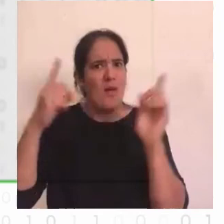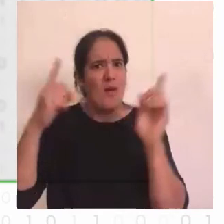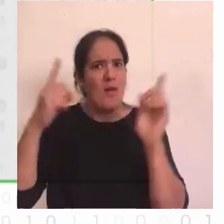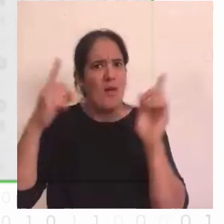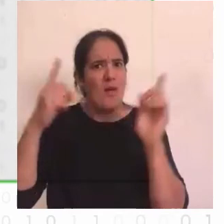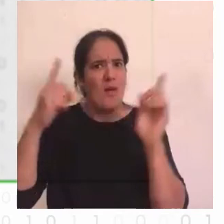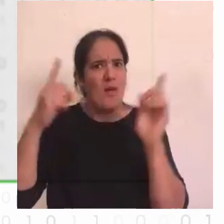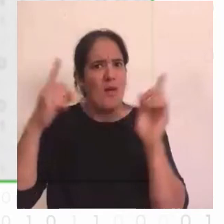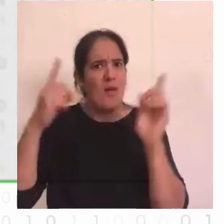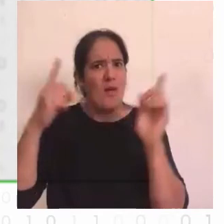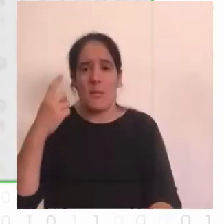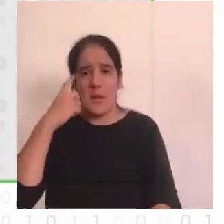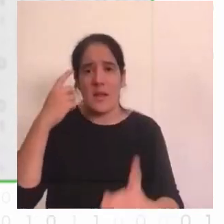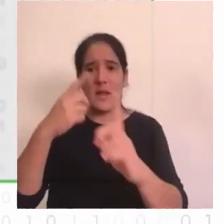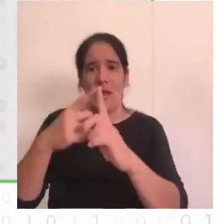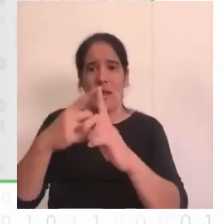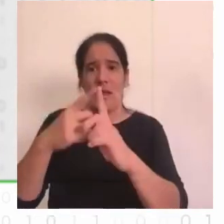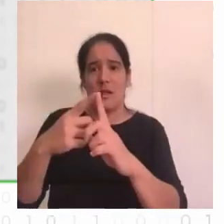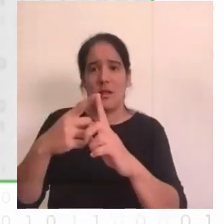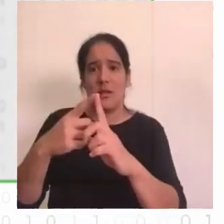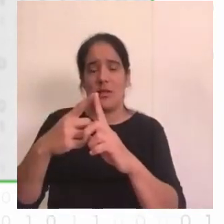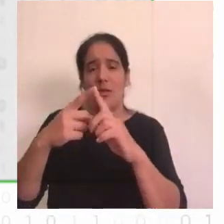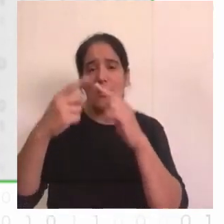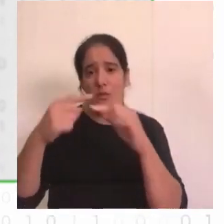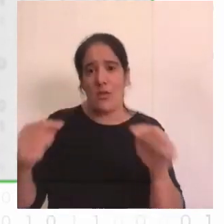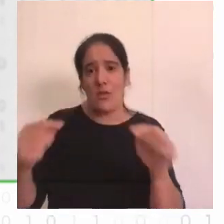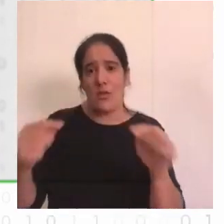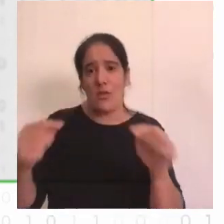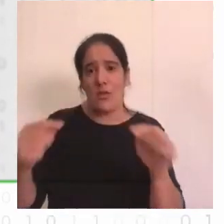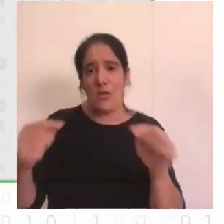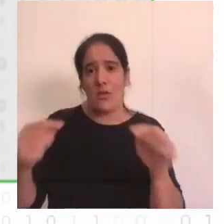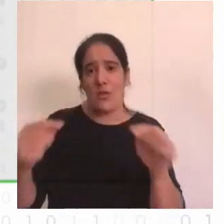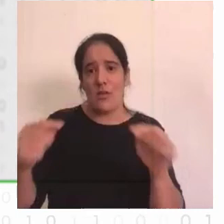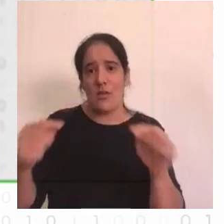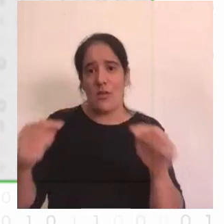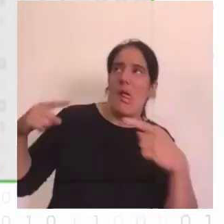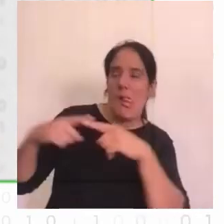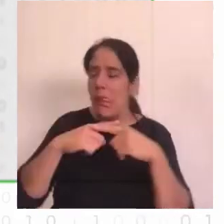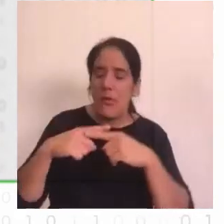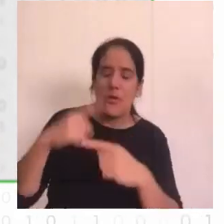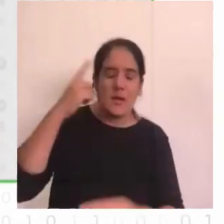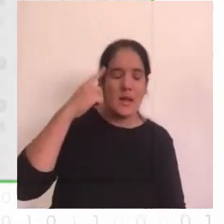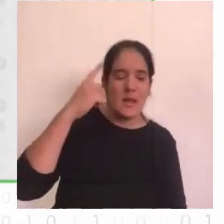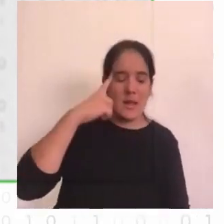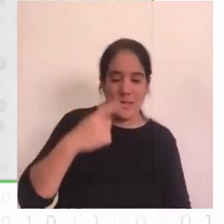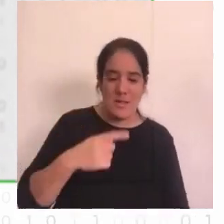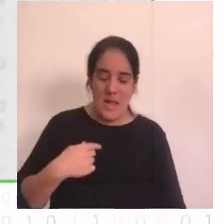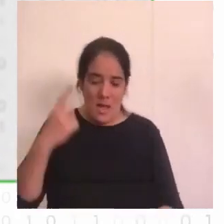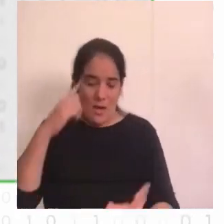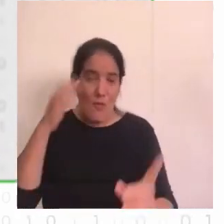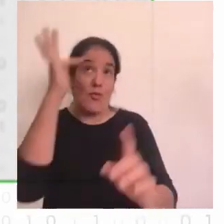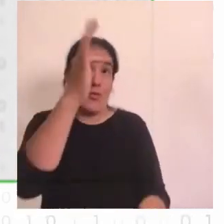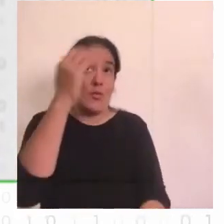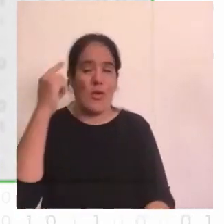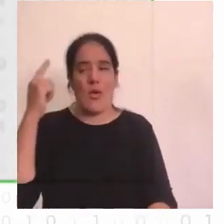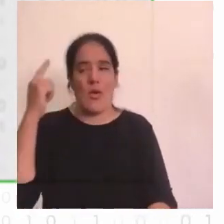bueno, el clásico debate de inteligencia artificial versus predicción con modelos clásicos. Así que bueno, bastante para